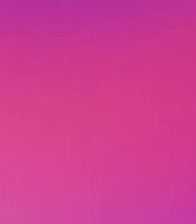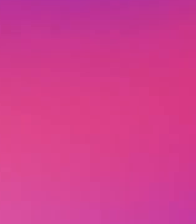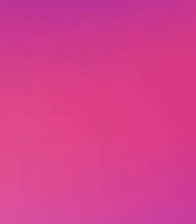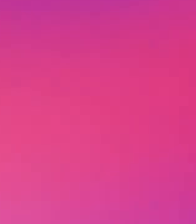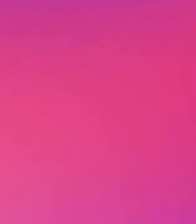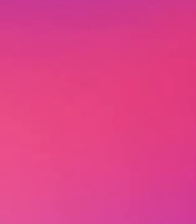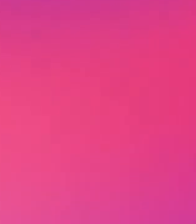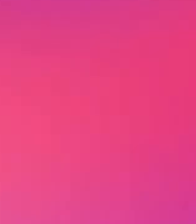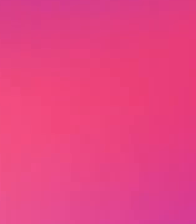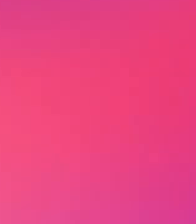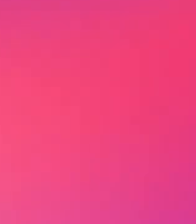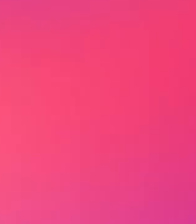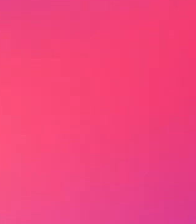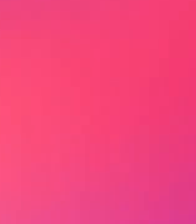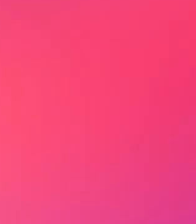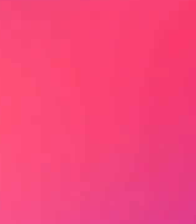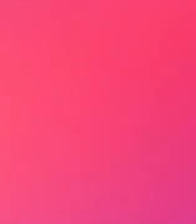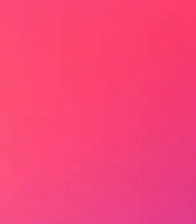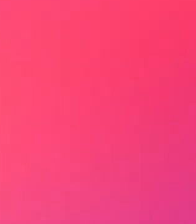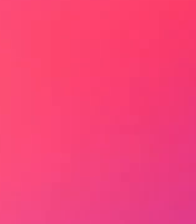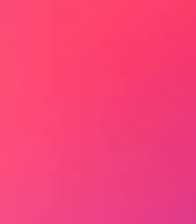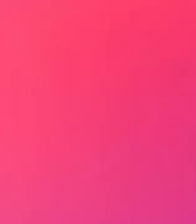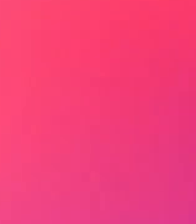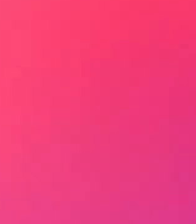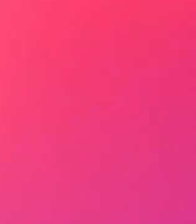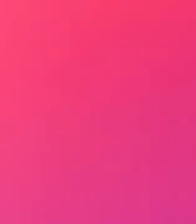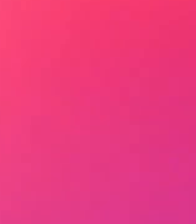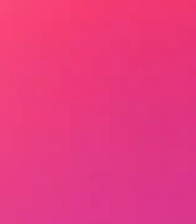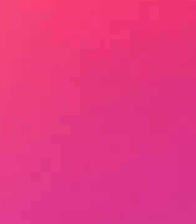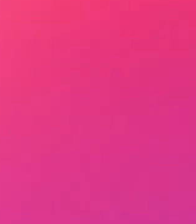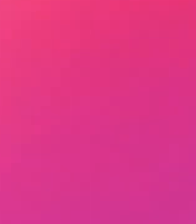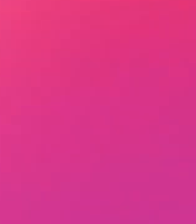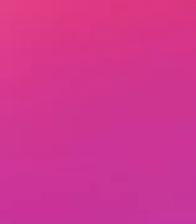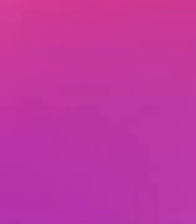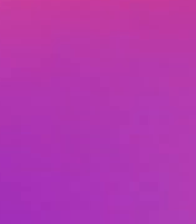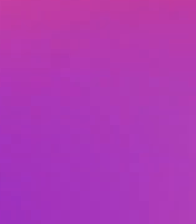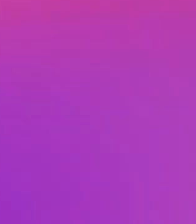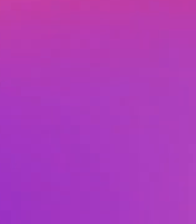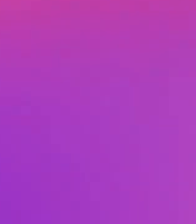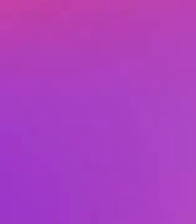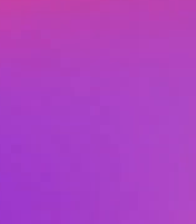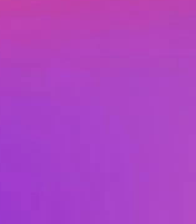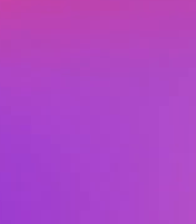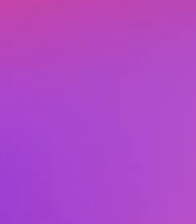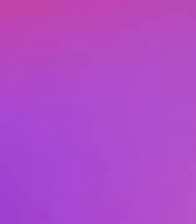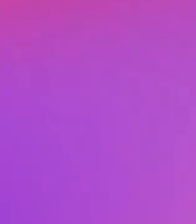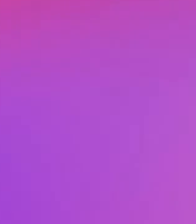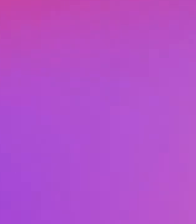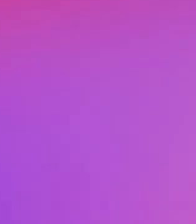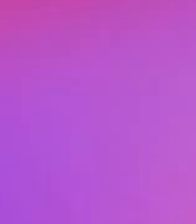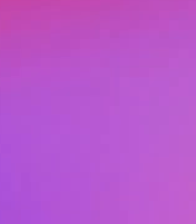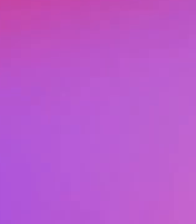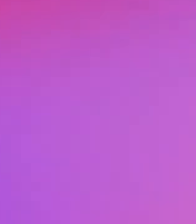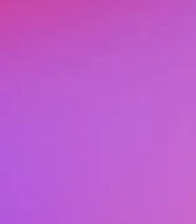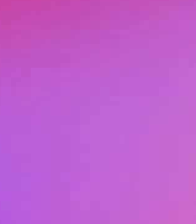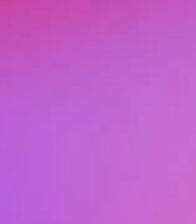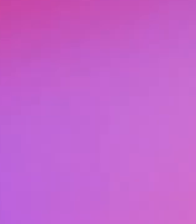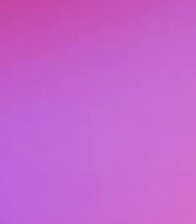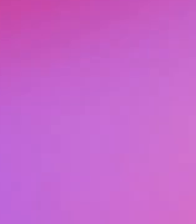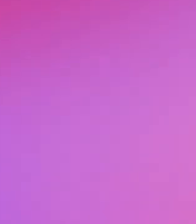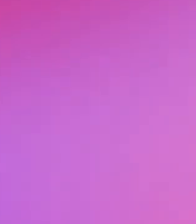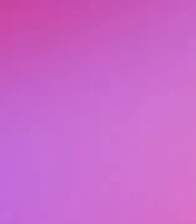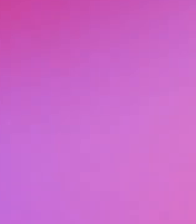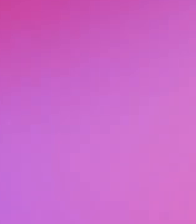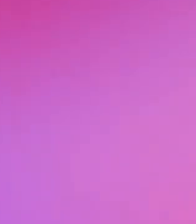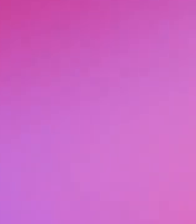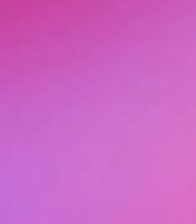secundaria es el 55 36 01 71 23. Si requieres consultar los